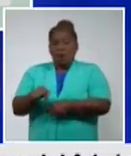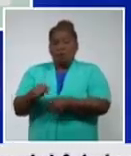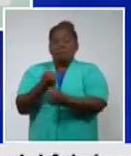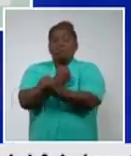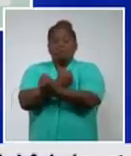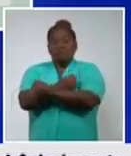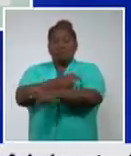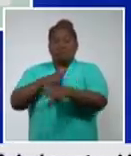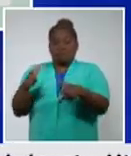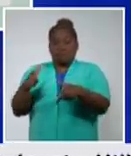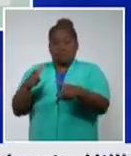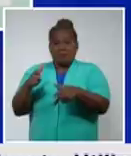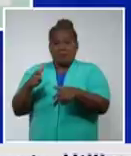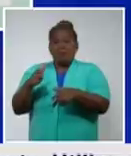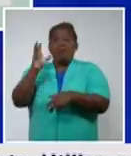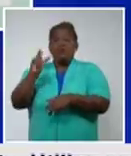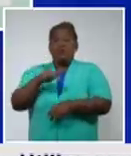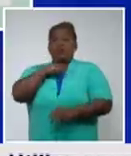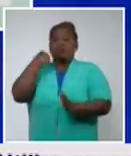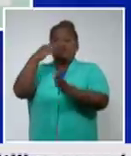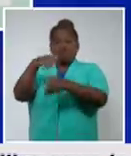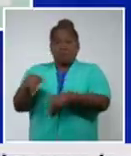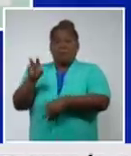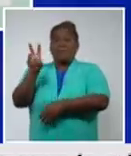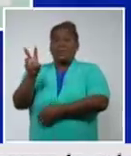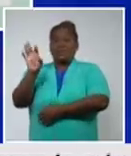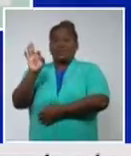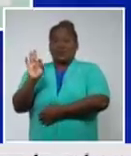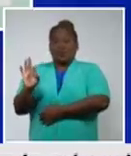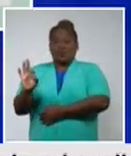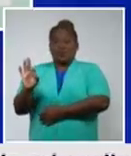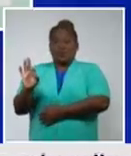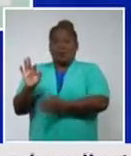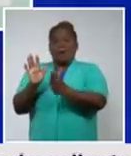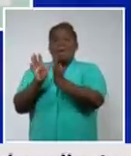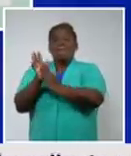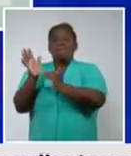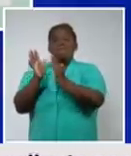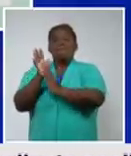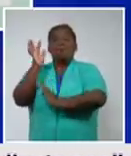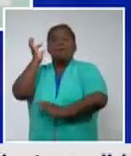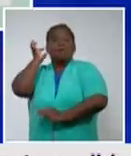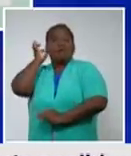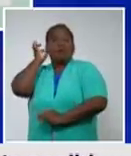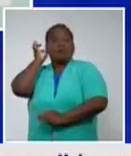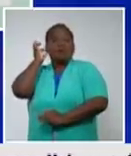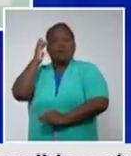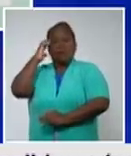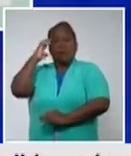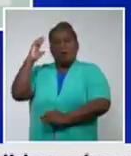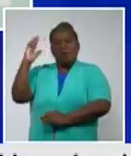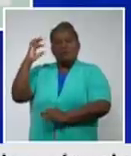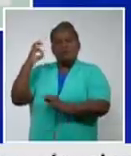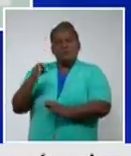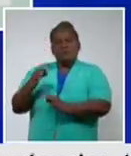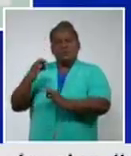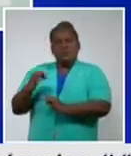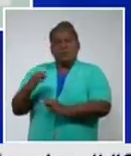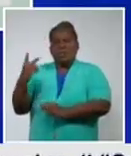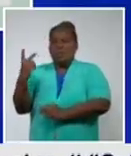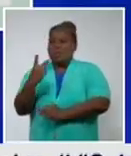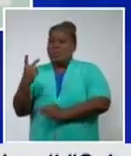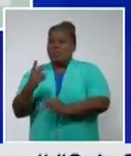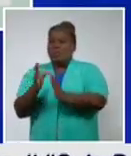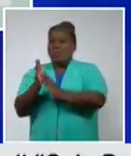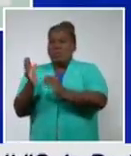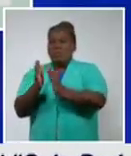fallecidos también elevado, 28 en el mes de febrero. Recordamos siempre que los 2 meses con mayor número